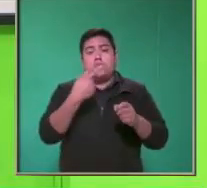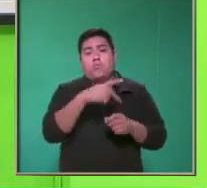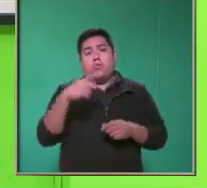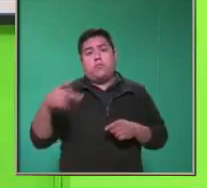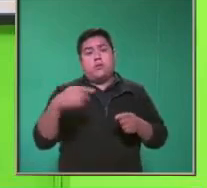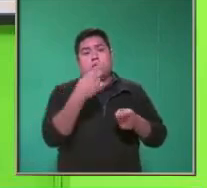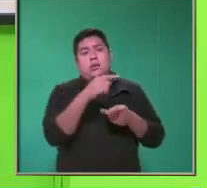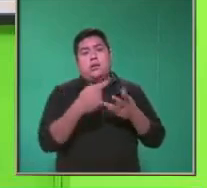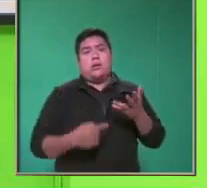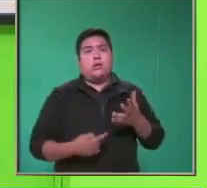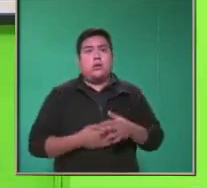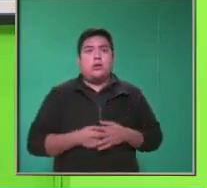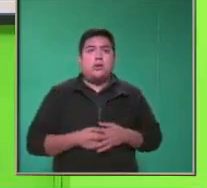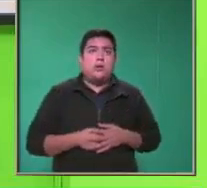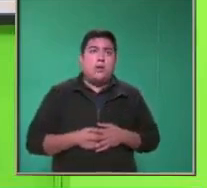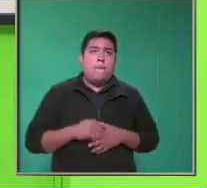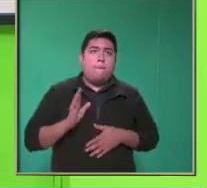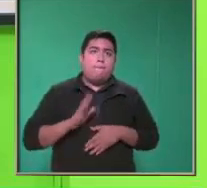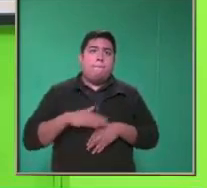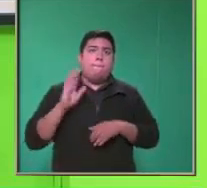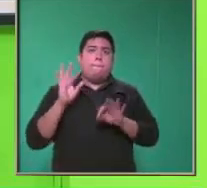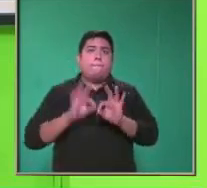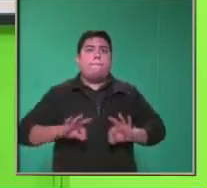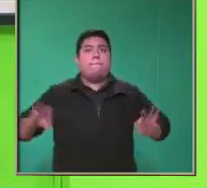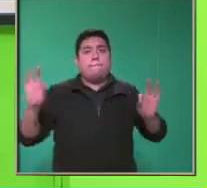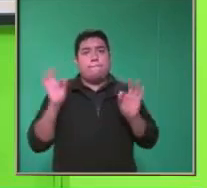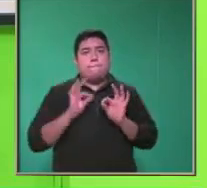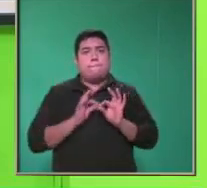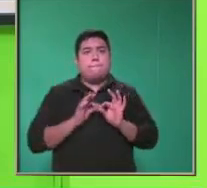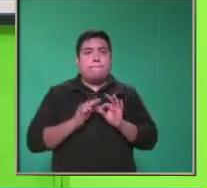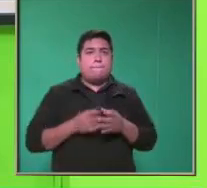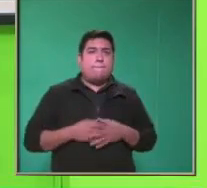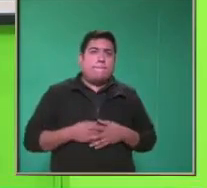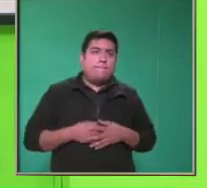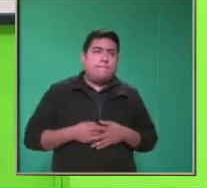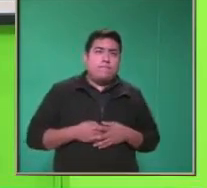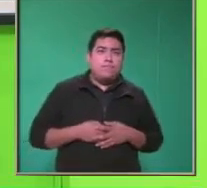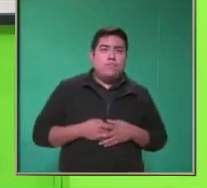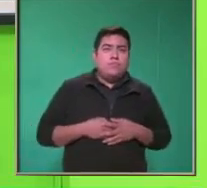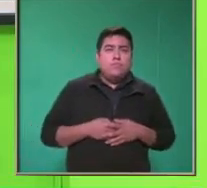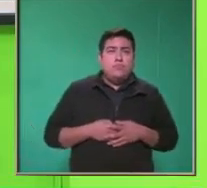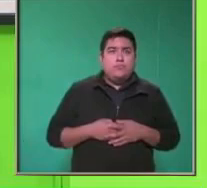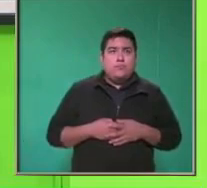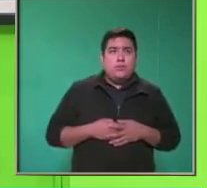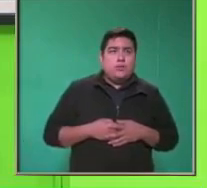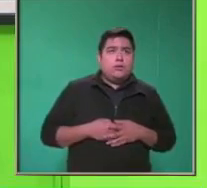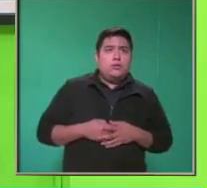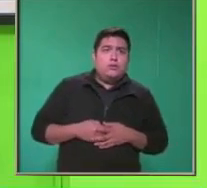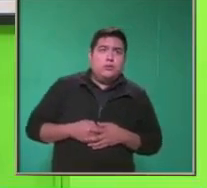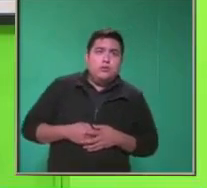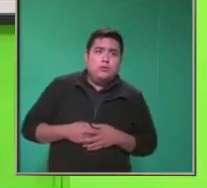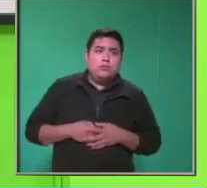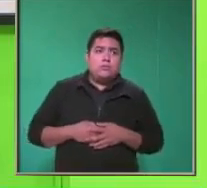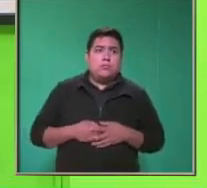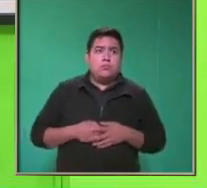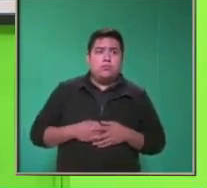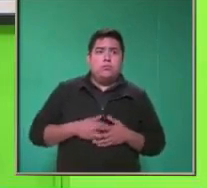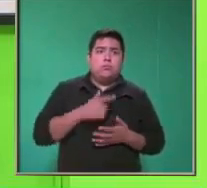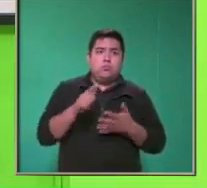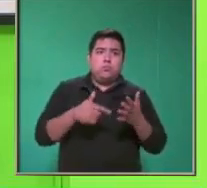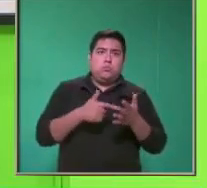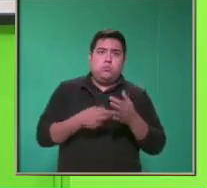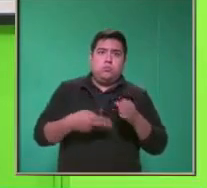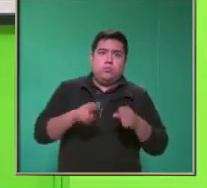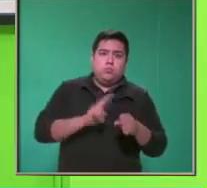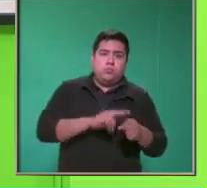pues entonces la parte más importante de la temática de hoy es precisamente cada una de las regiones. Hemos